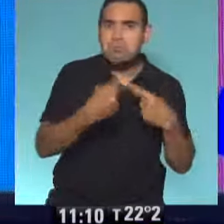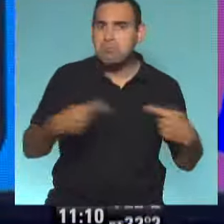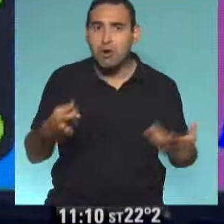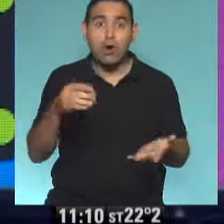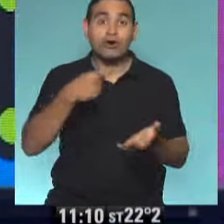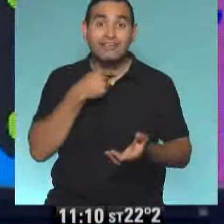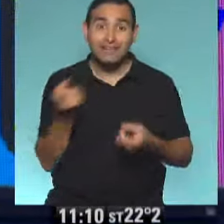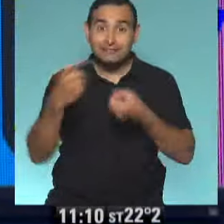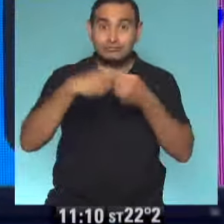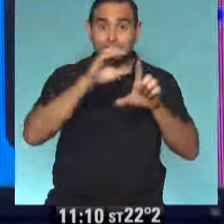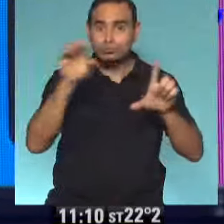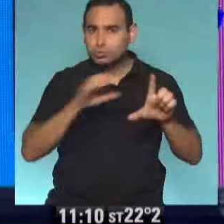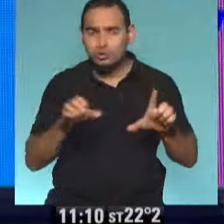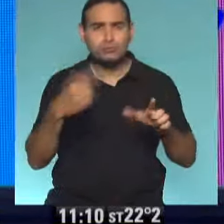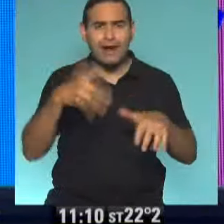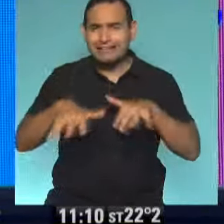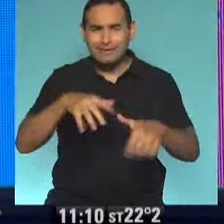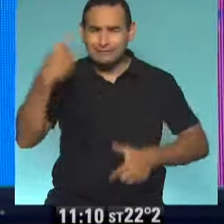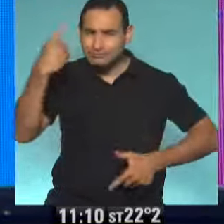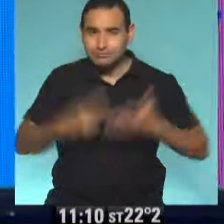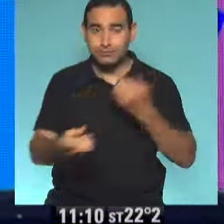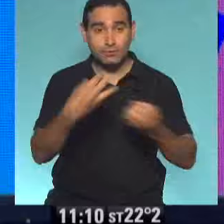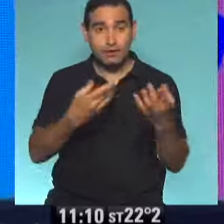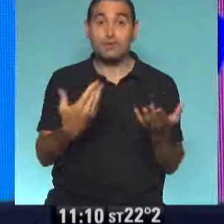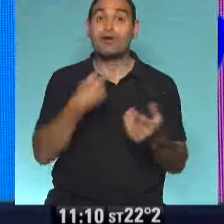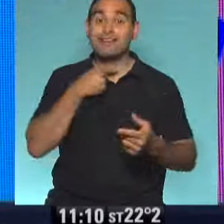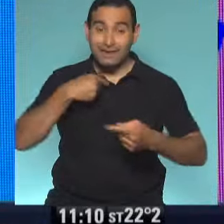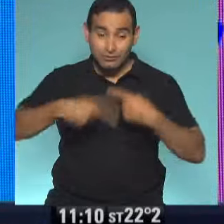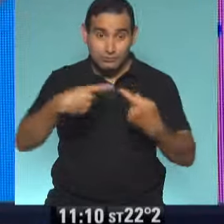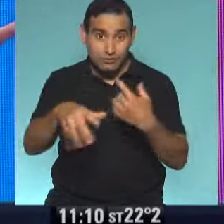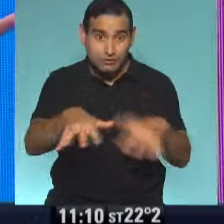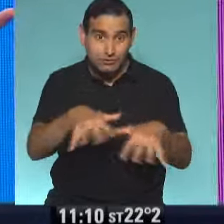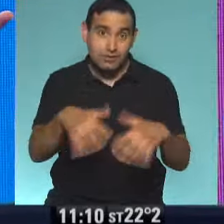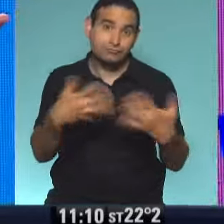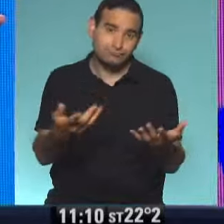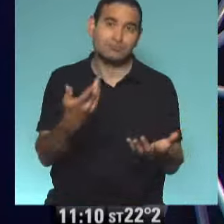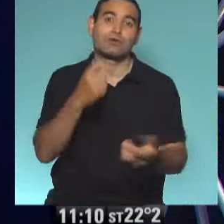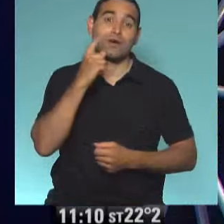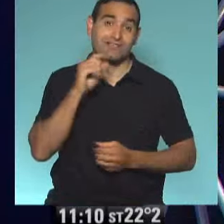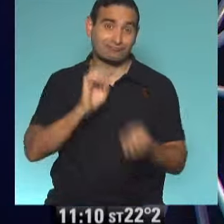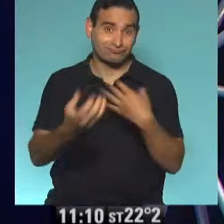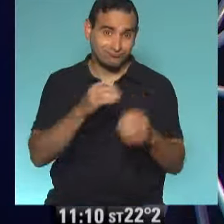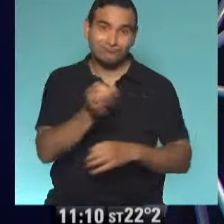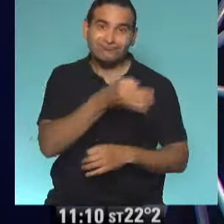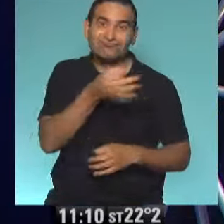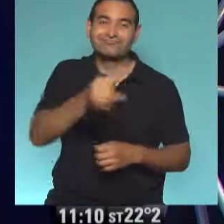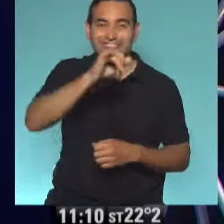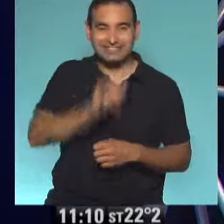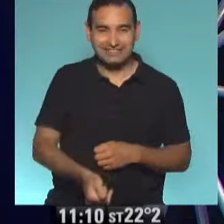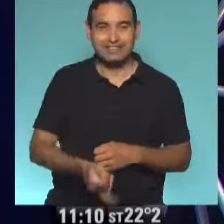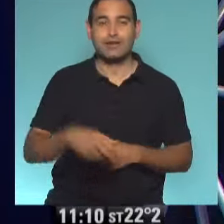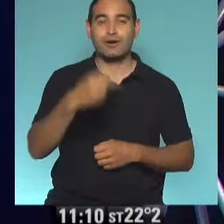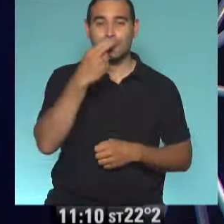al piso, o las actividades que hacemos, lo que quieran. Y si quieren seguir haciendo actividades, está el chatbot también. Así es, al